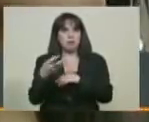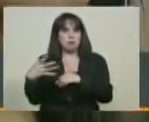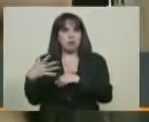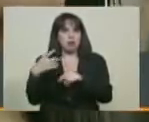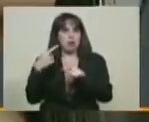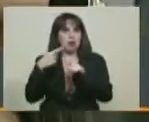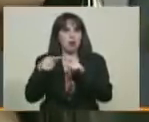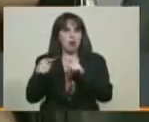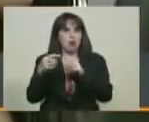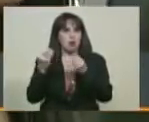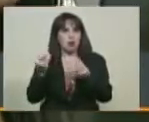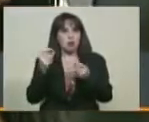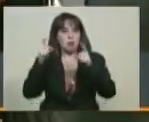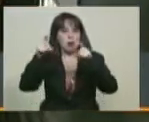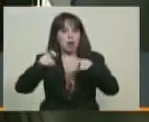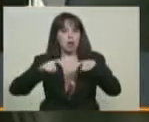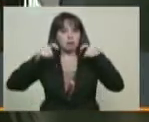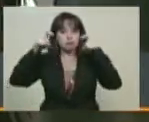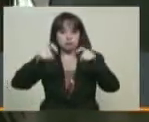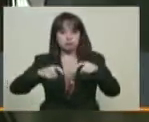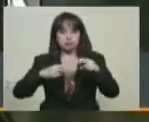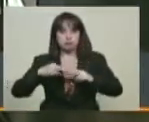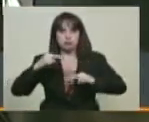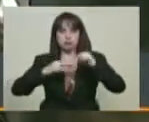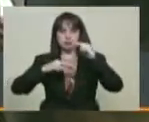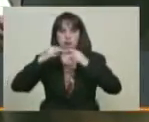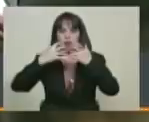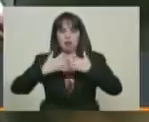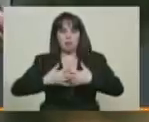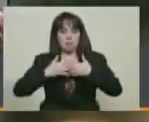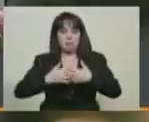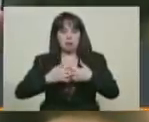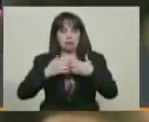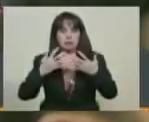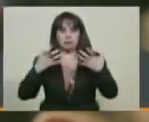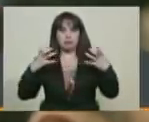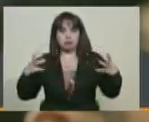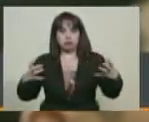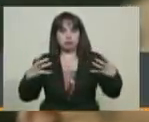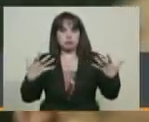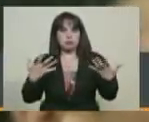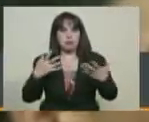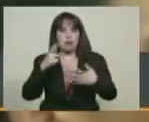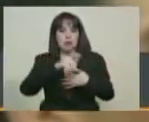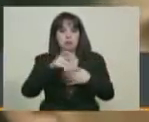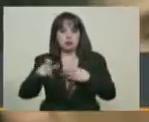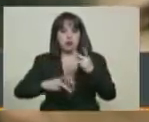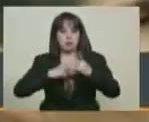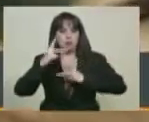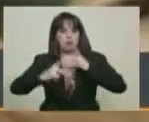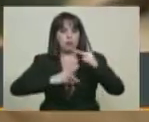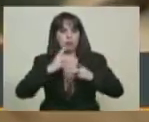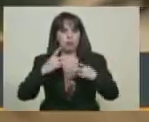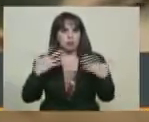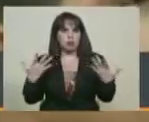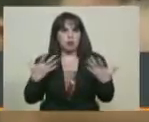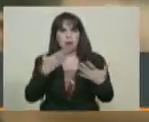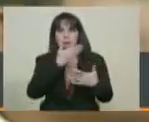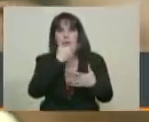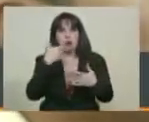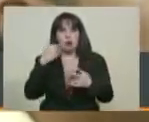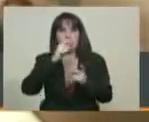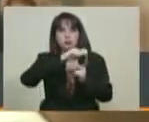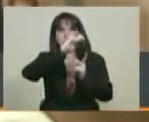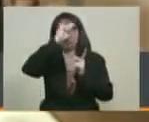la gente de la agroindustria que construya poderosas agroindustrias. Necesitamos la gente que produzca la poderosa minería